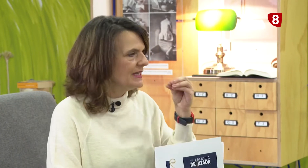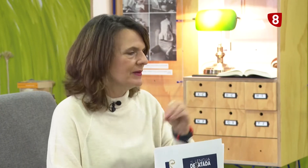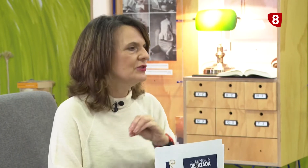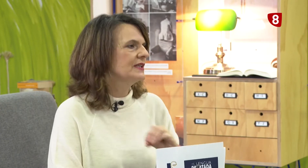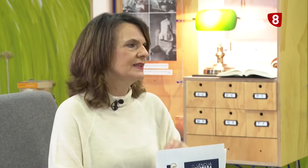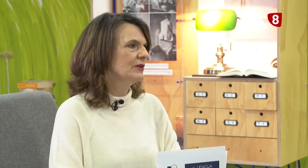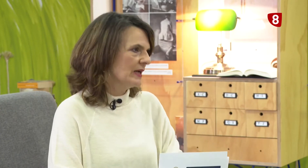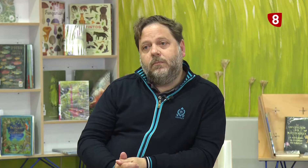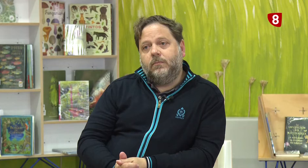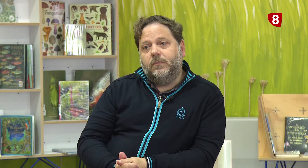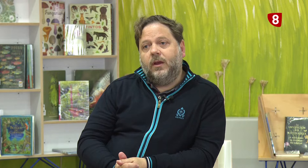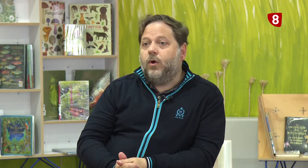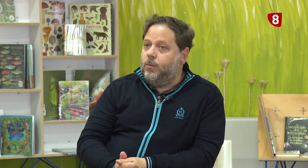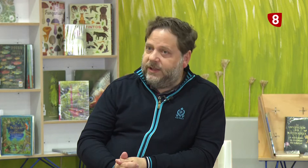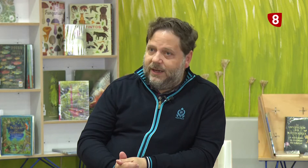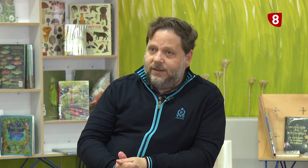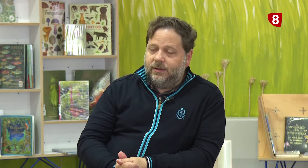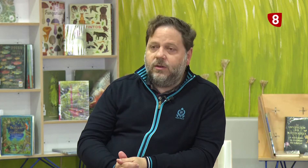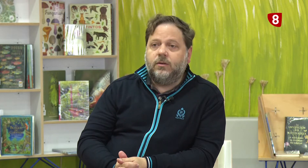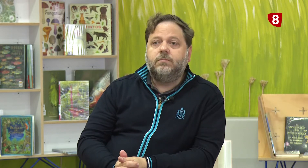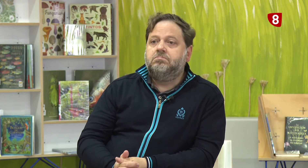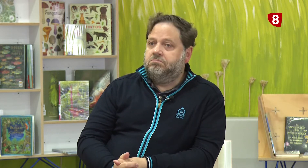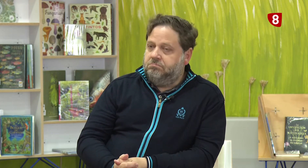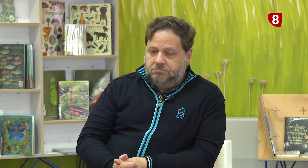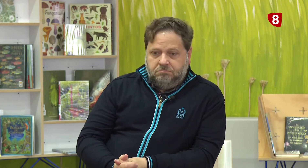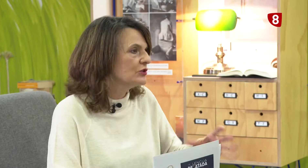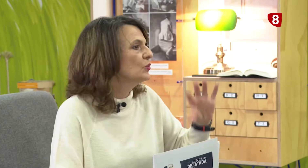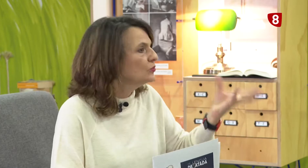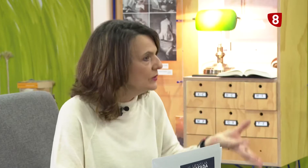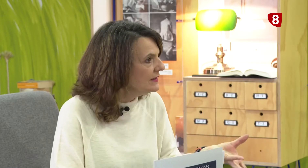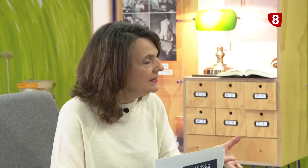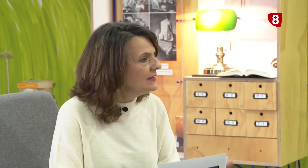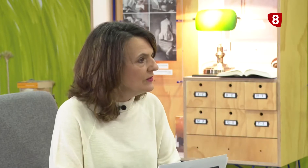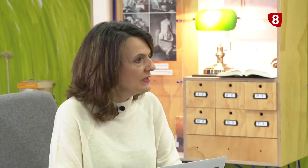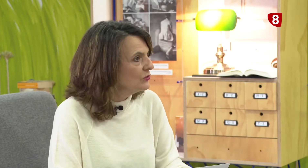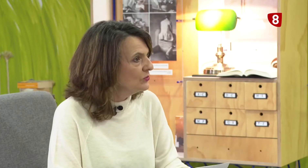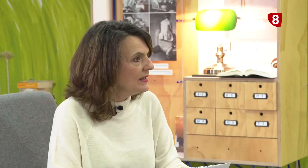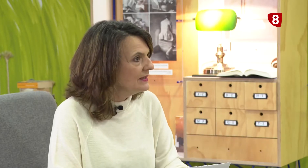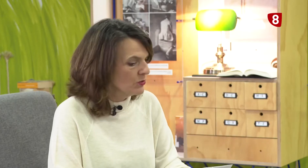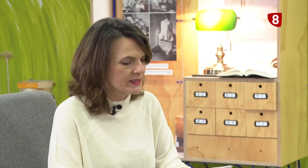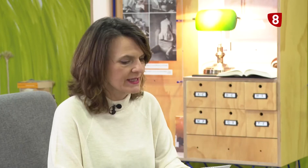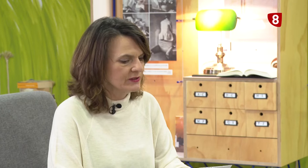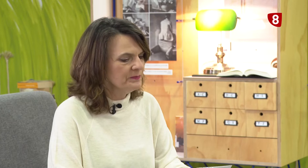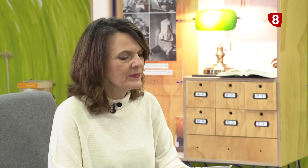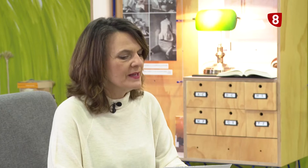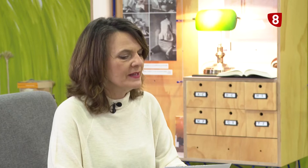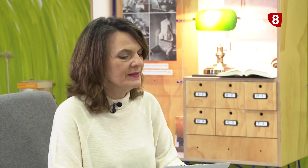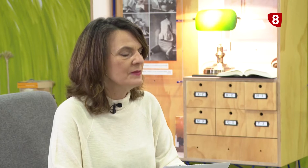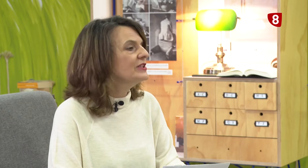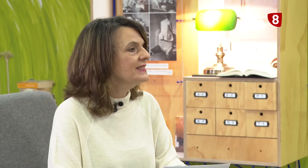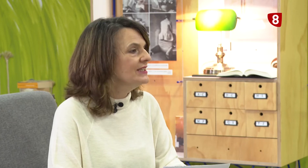los signos, sí, hablamos de una lengua, como decimos, porque tiene sus reglas, tiene su estructura, una estructura lingüística, ¿no?